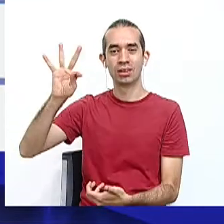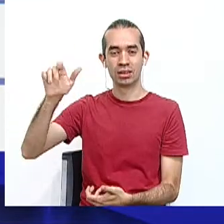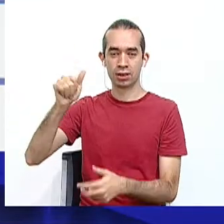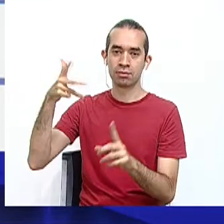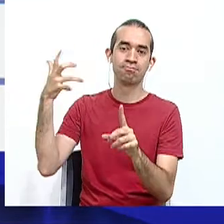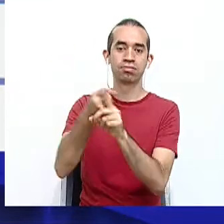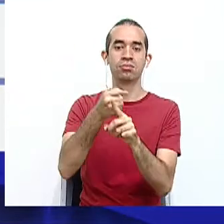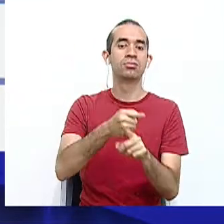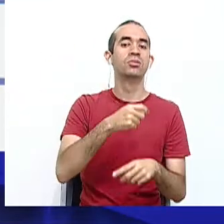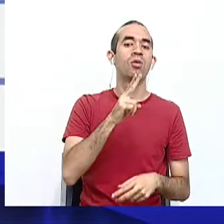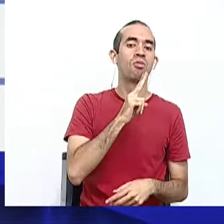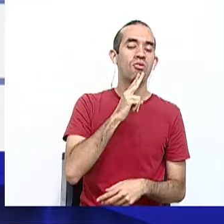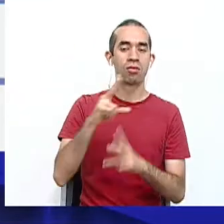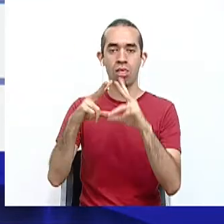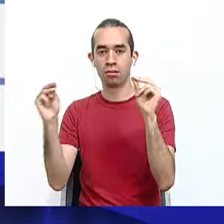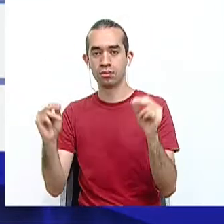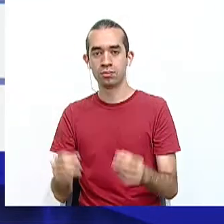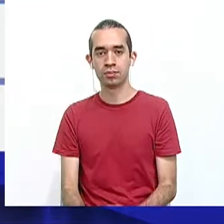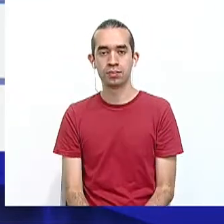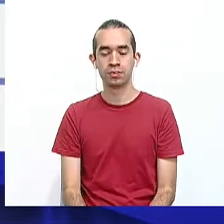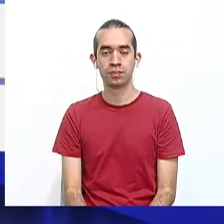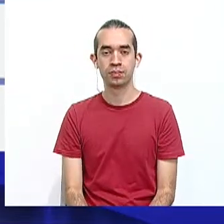en Honduras y en Nicaragua.